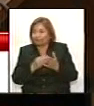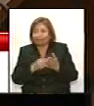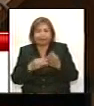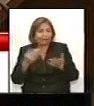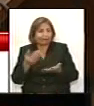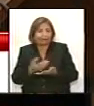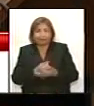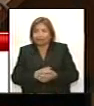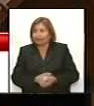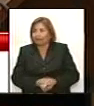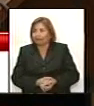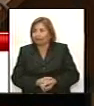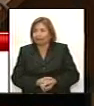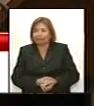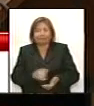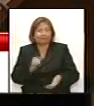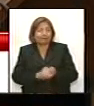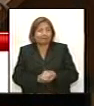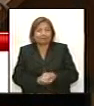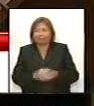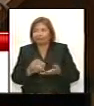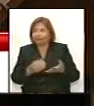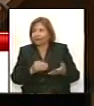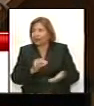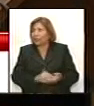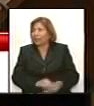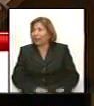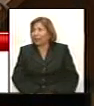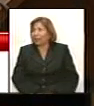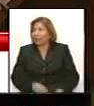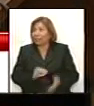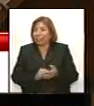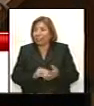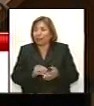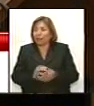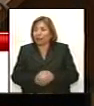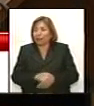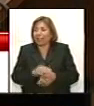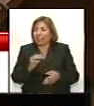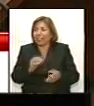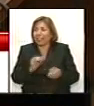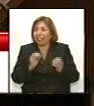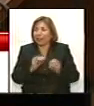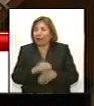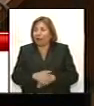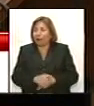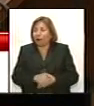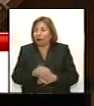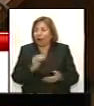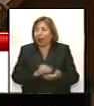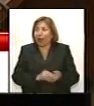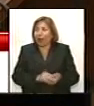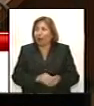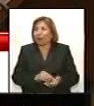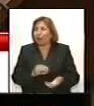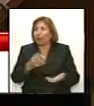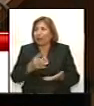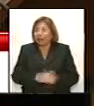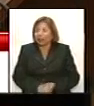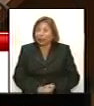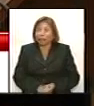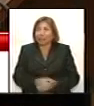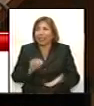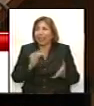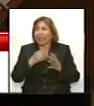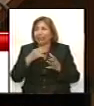similares, en Europa se ha decretado inconstitucional, pero en Perú pasó de largo. Si bien es cierto que no tiene reglamento, no significa que no